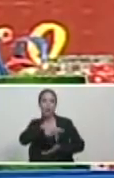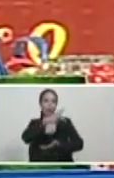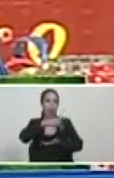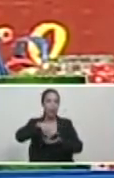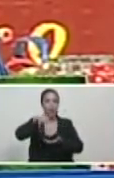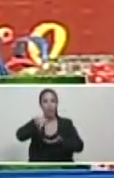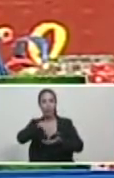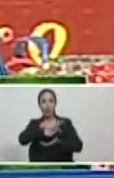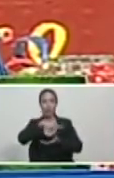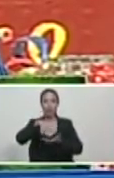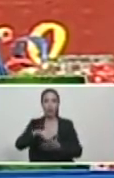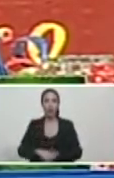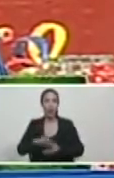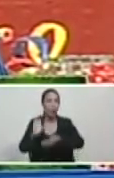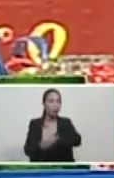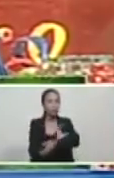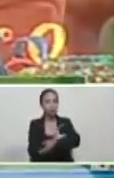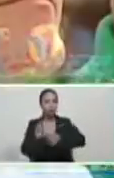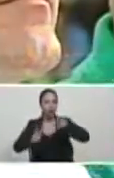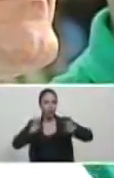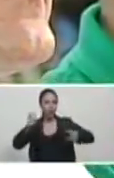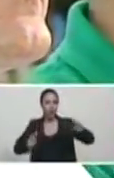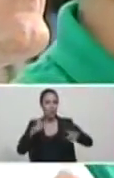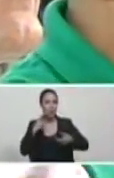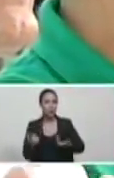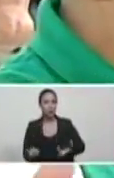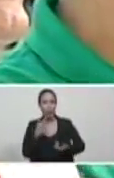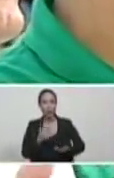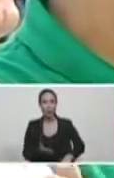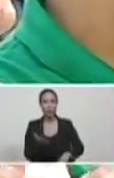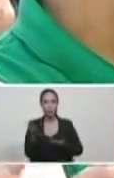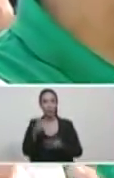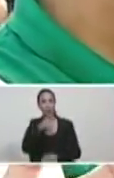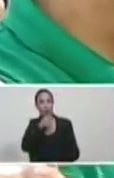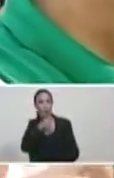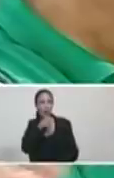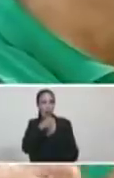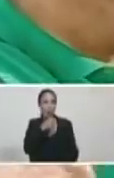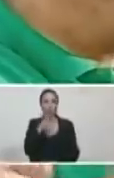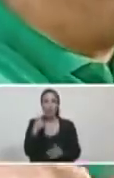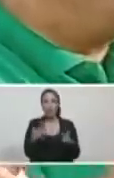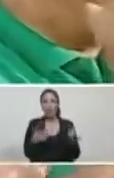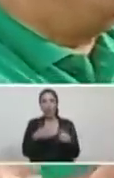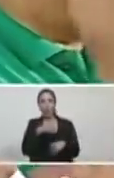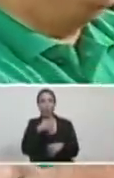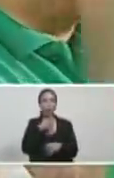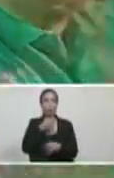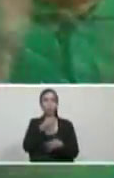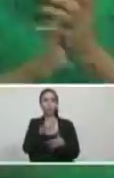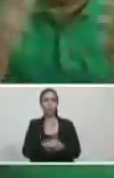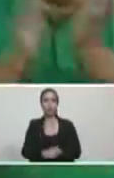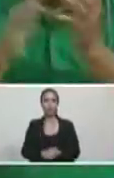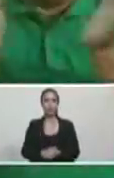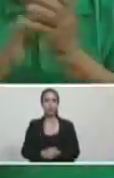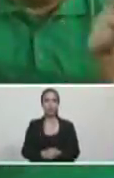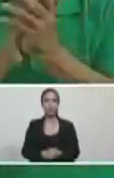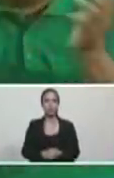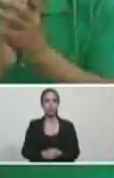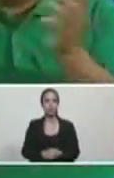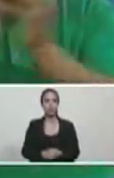a todos los cantantes, compositores, animadores, a los movimientos,